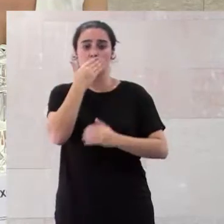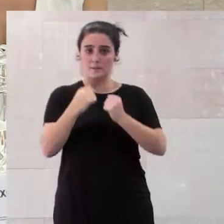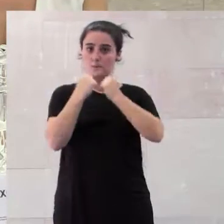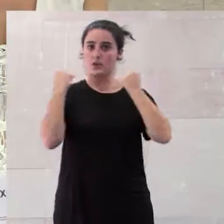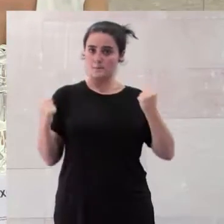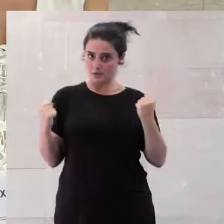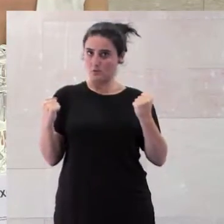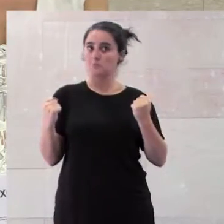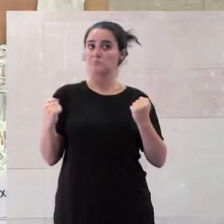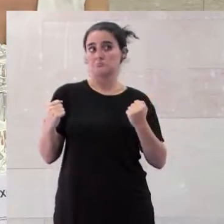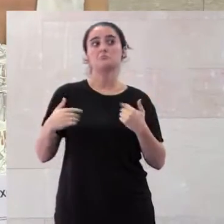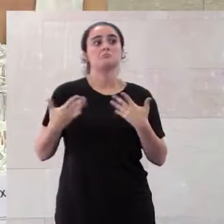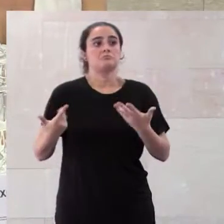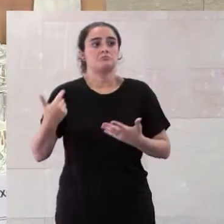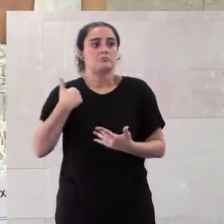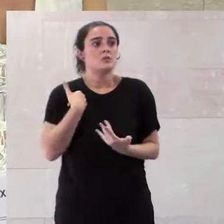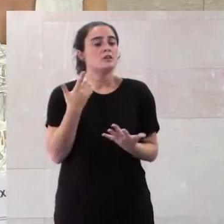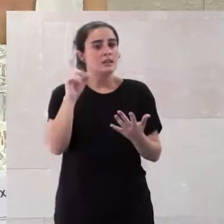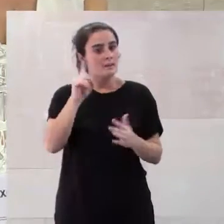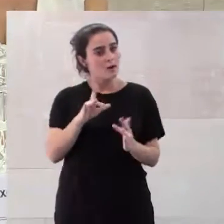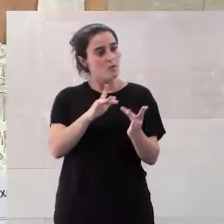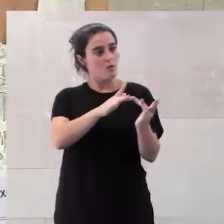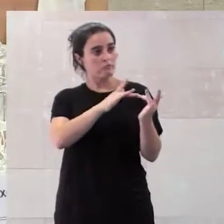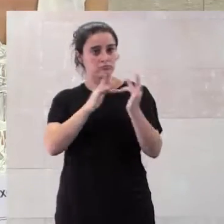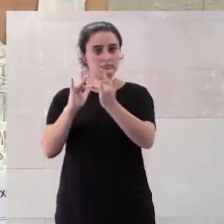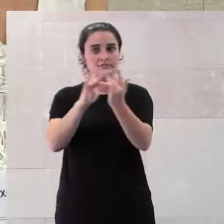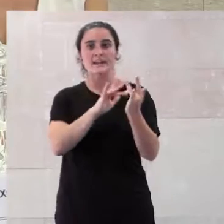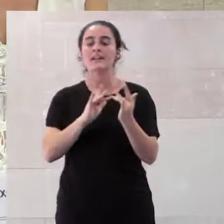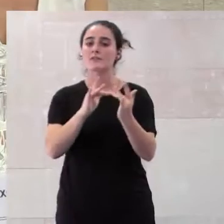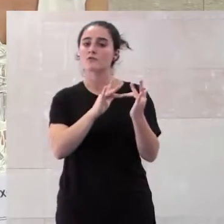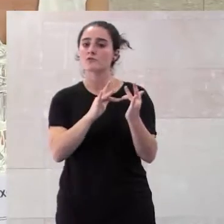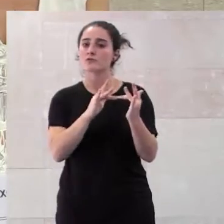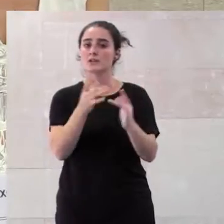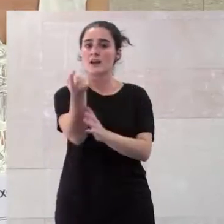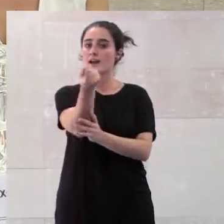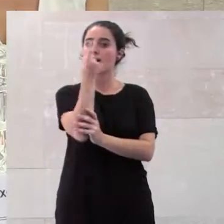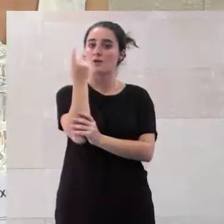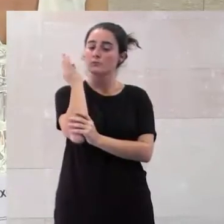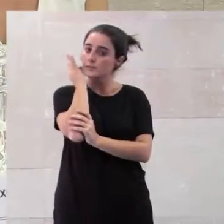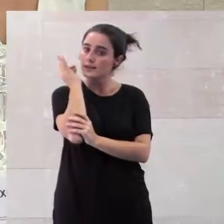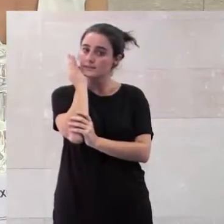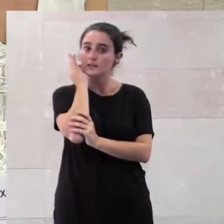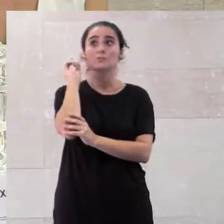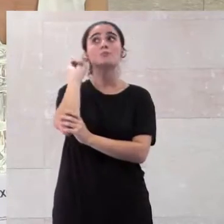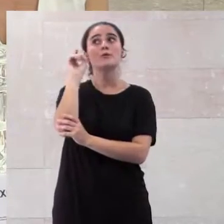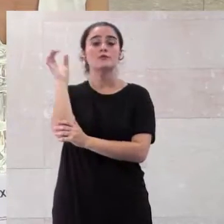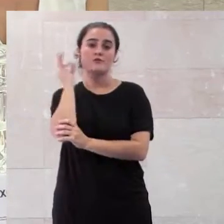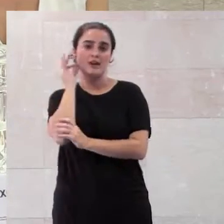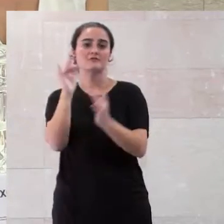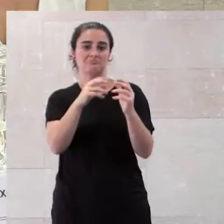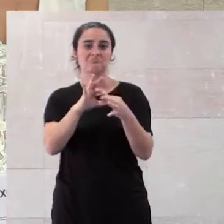que también me relaciono con alumnas y con profesoras.